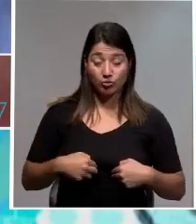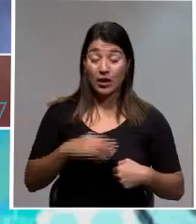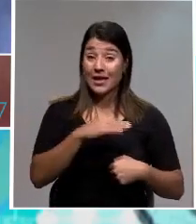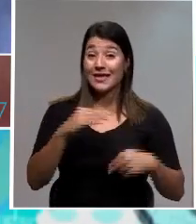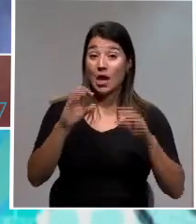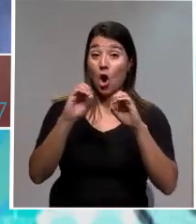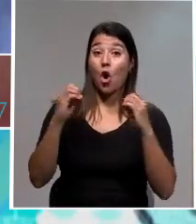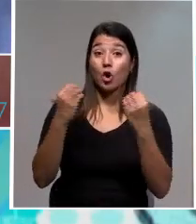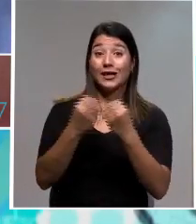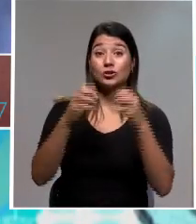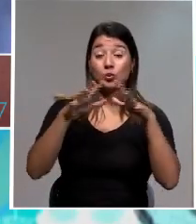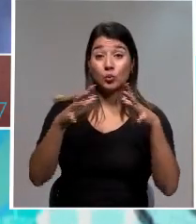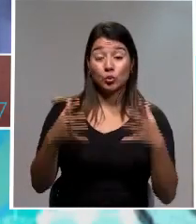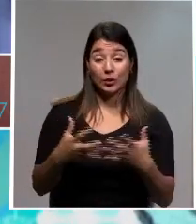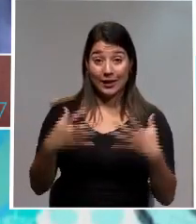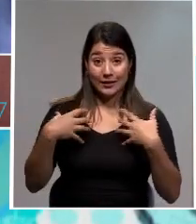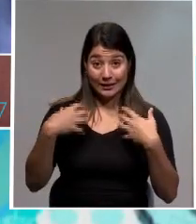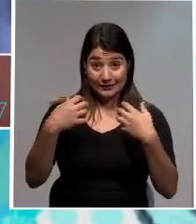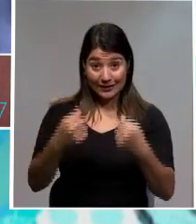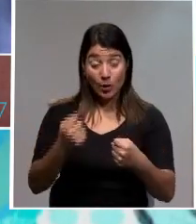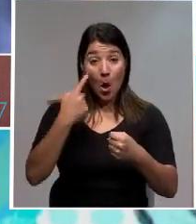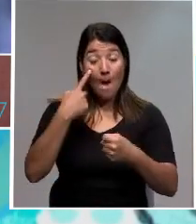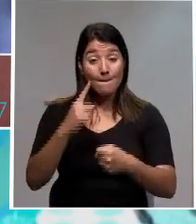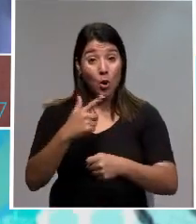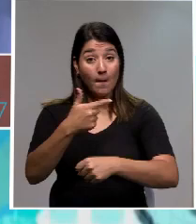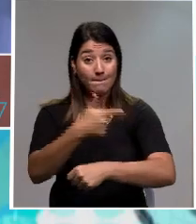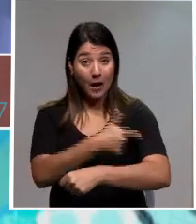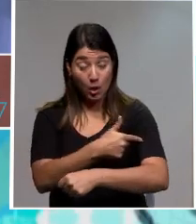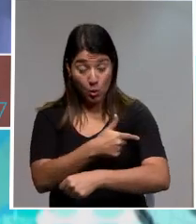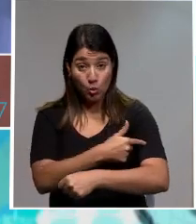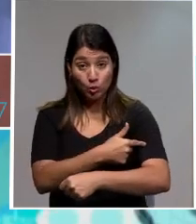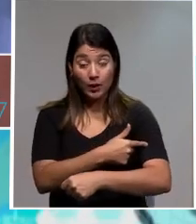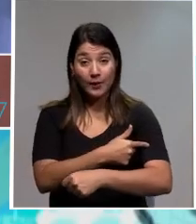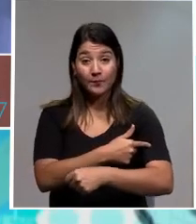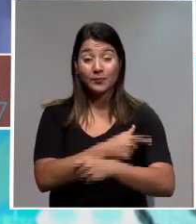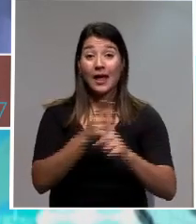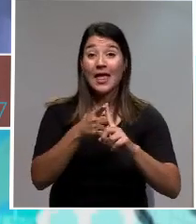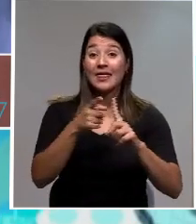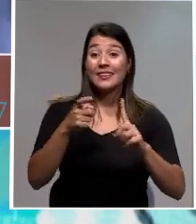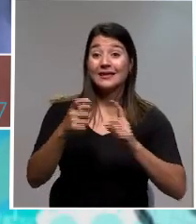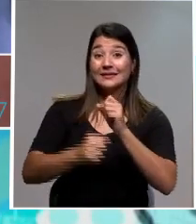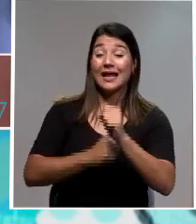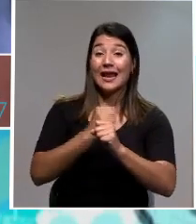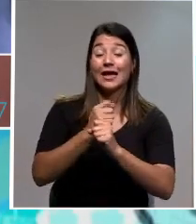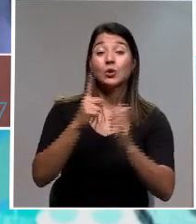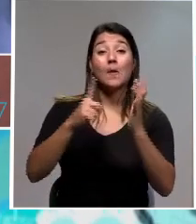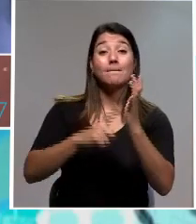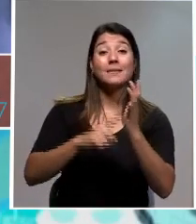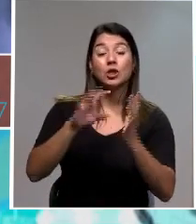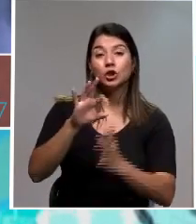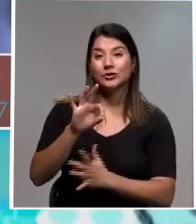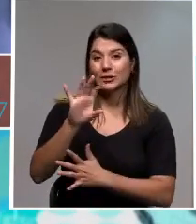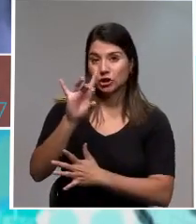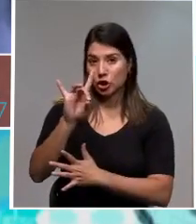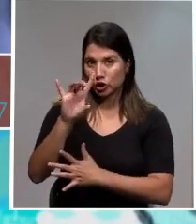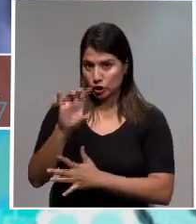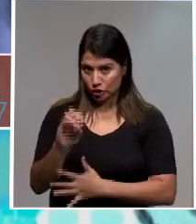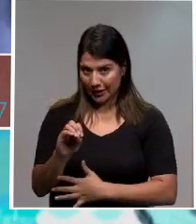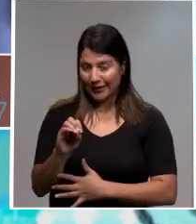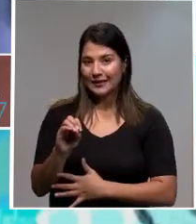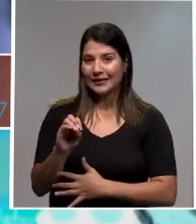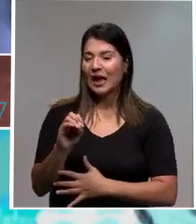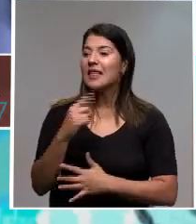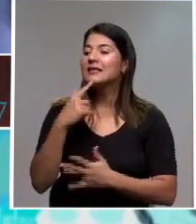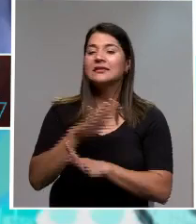Organización Mundial de la Salud, gracias a la vacunación, consideró a partir del año 1980 como